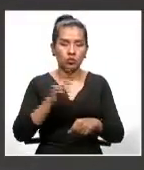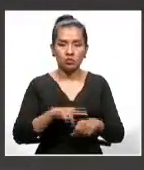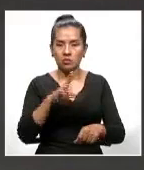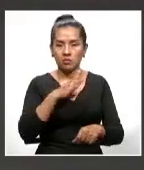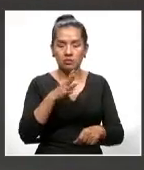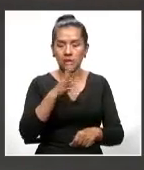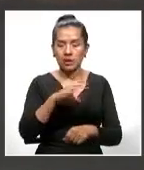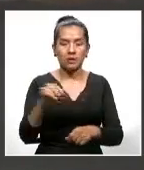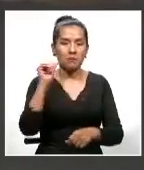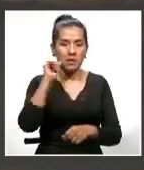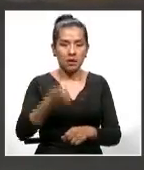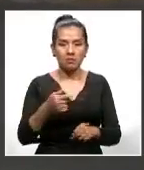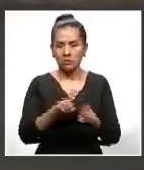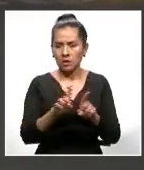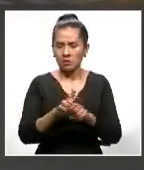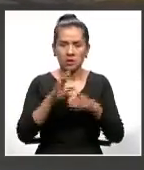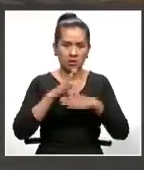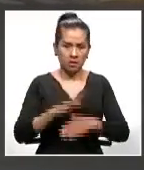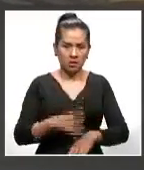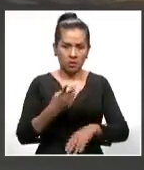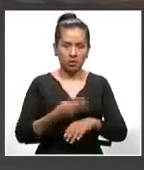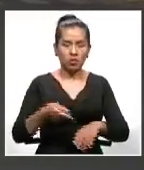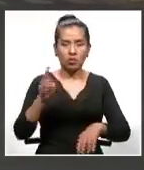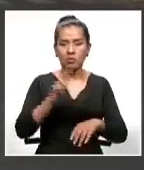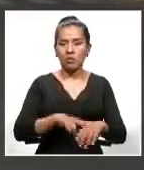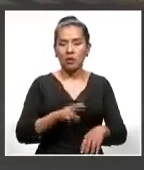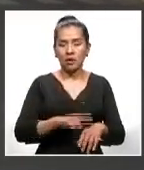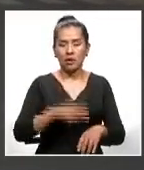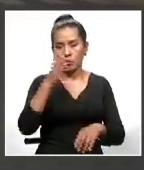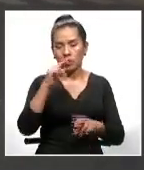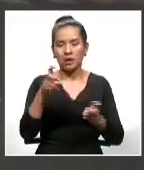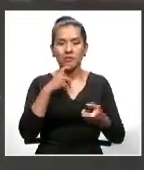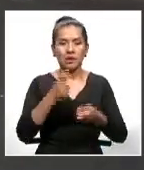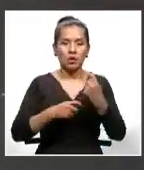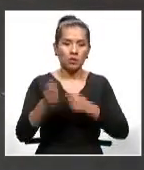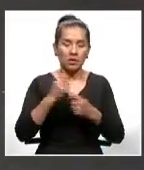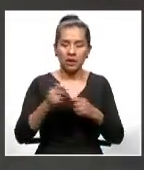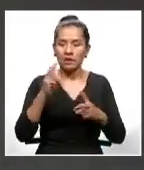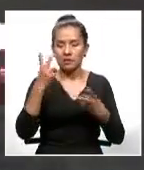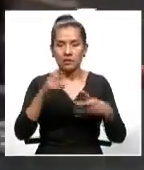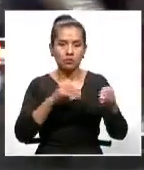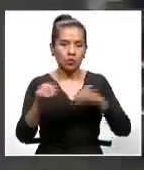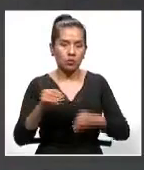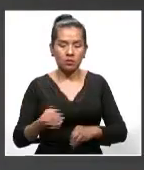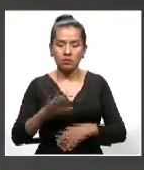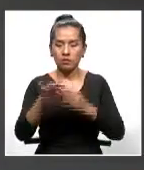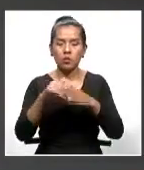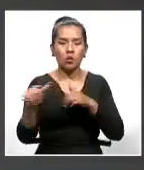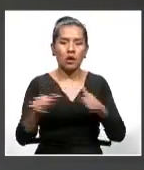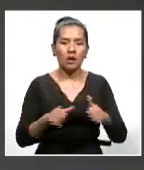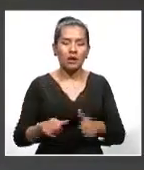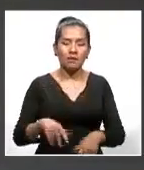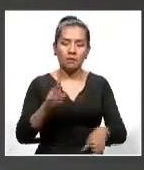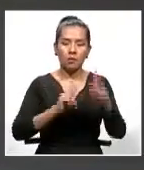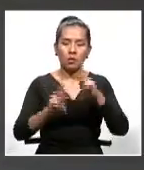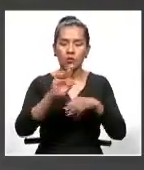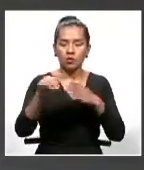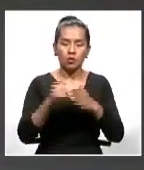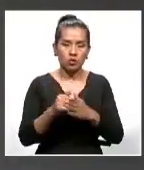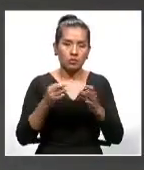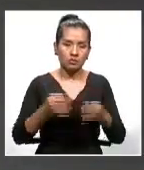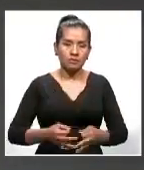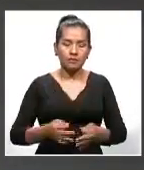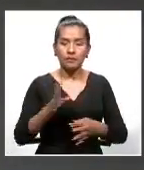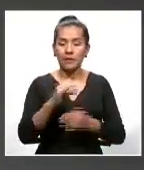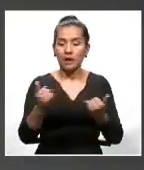jornada de mañana también va a ser una jornada tranquila, se espera en lo que refiere al comercio, la transitabilidad y las actividades de la población como tal. A esta